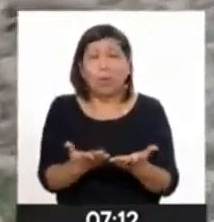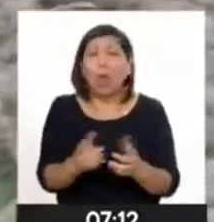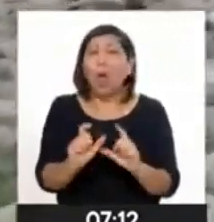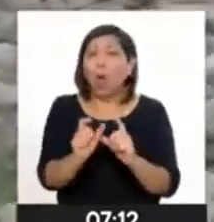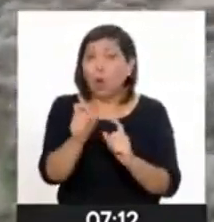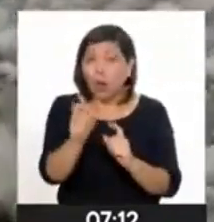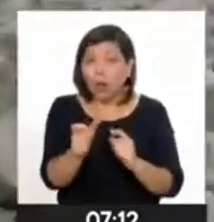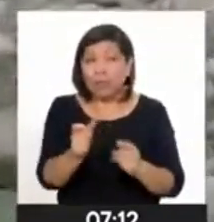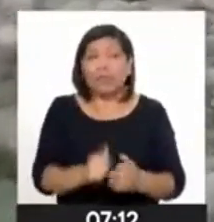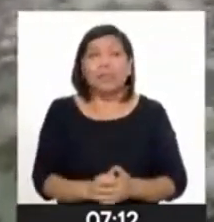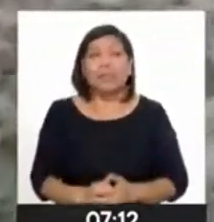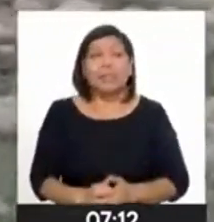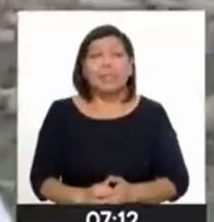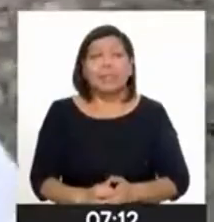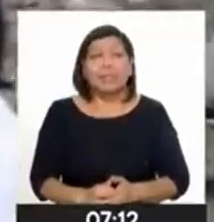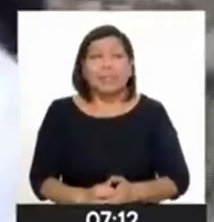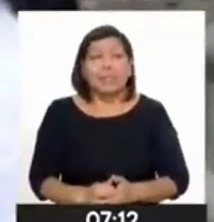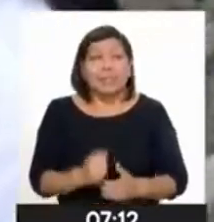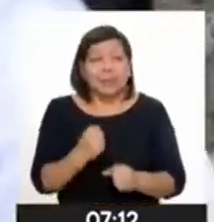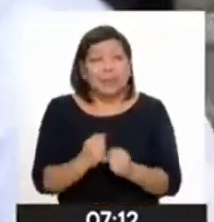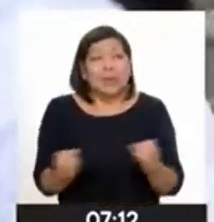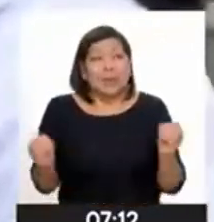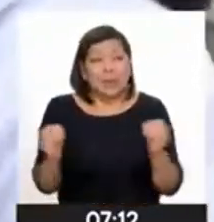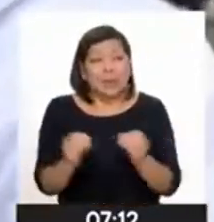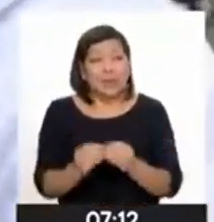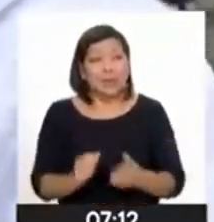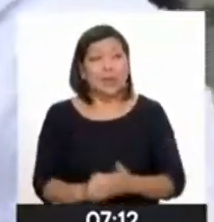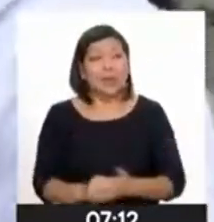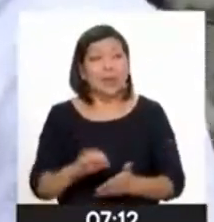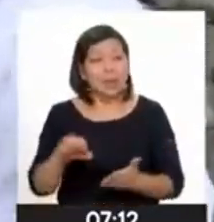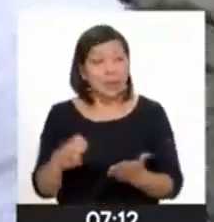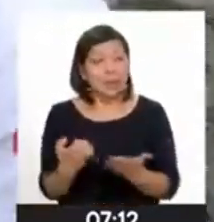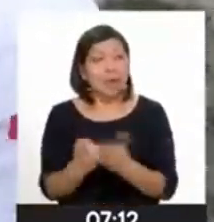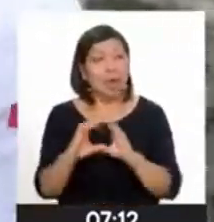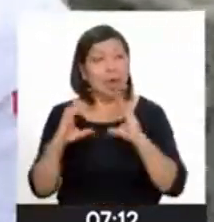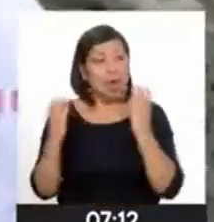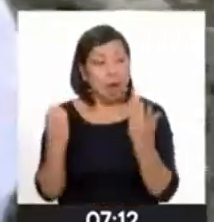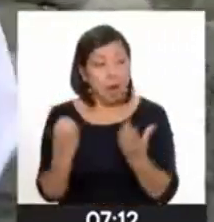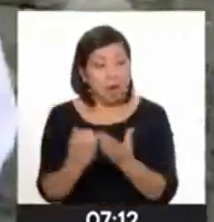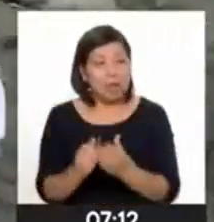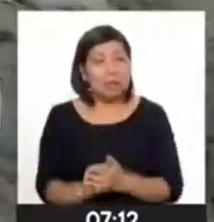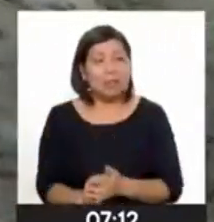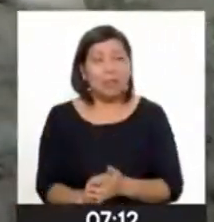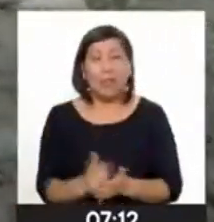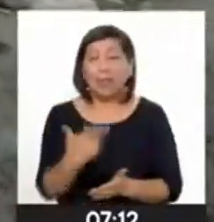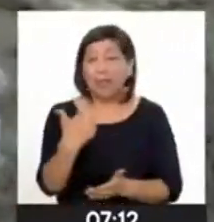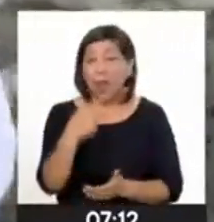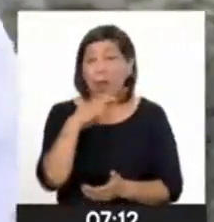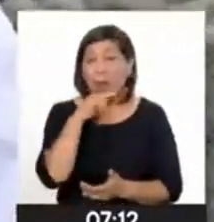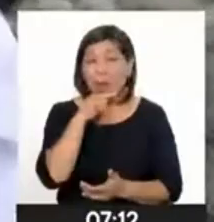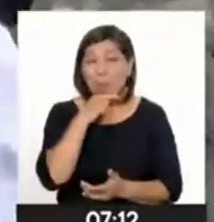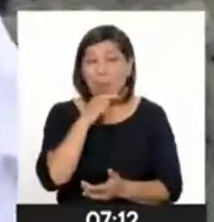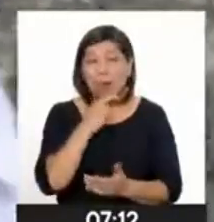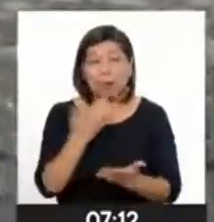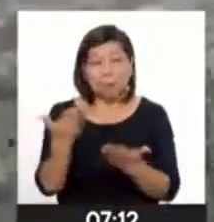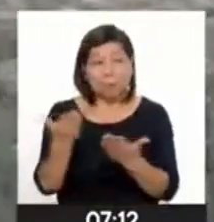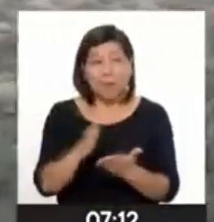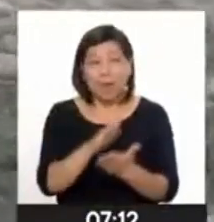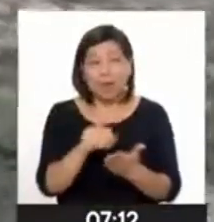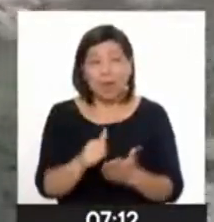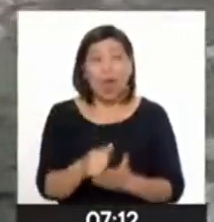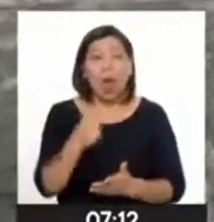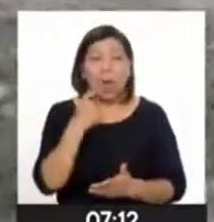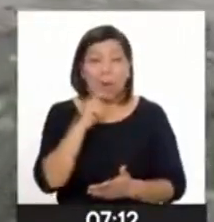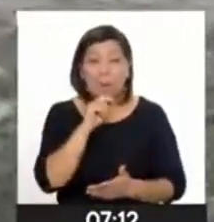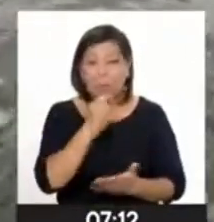congresistas. Miren, qué lindo hacer un trabajo conjunto, el Ejecutivo con el Legislativo. Tenemos tres mujeres, además, hemos invitado a todos, a hombres